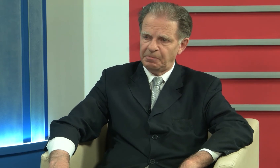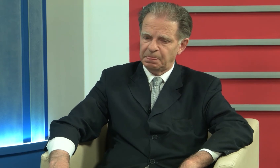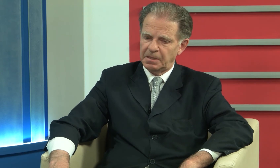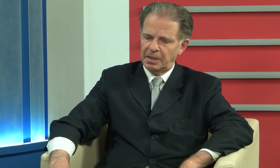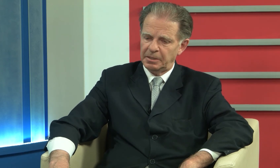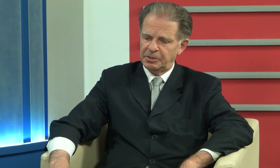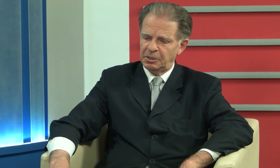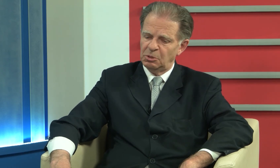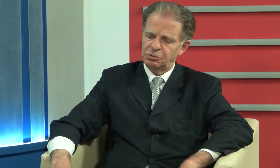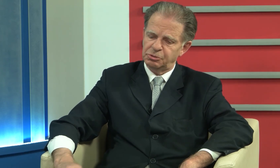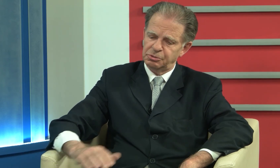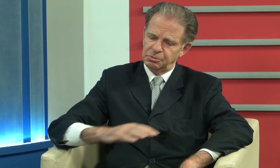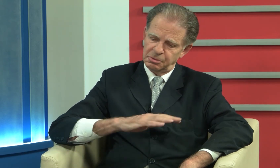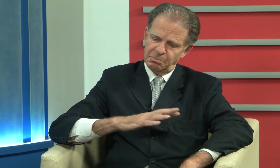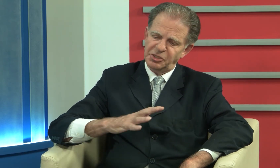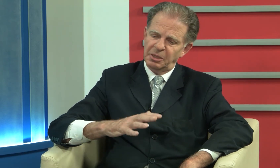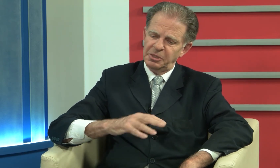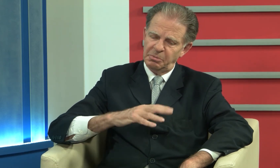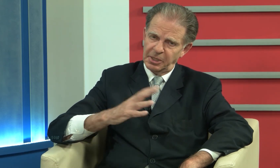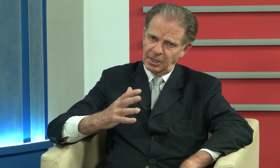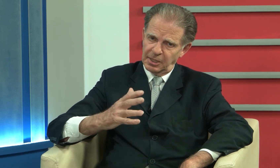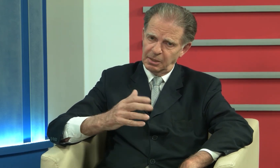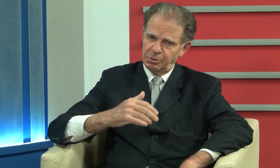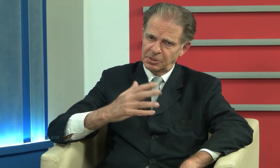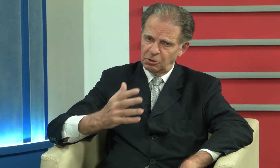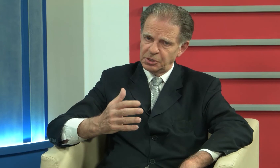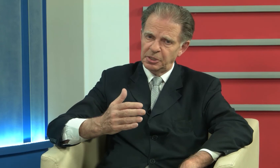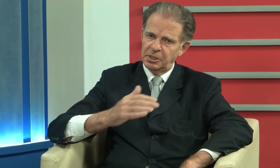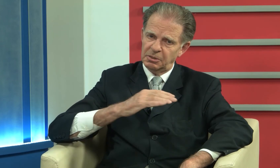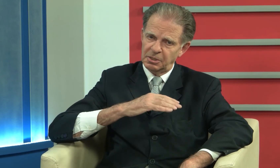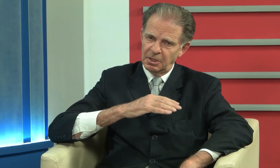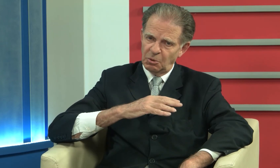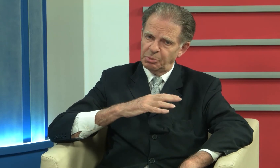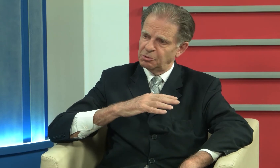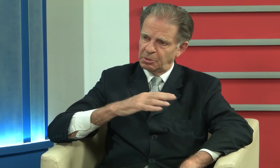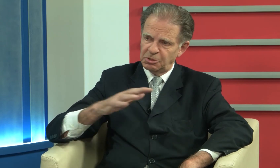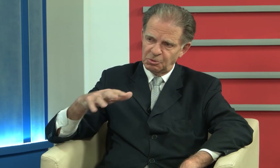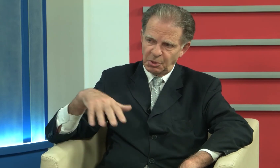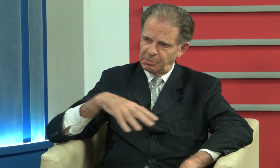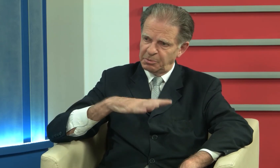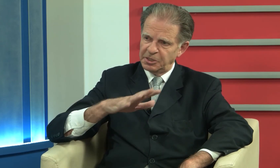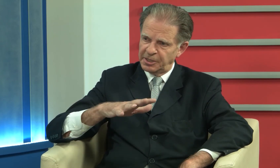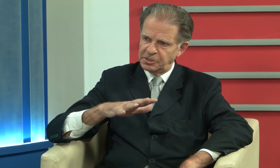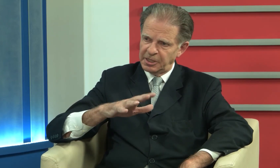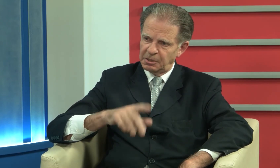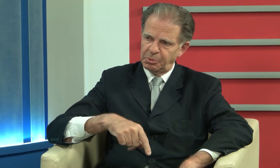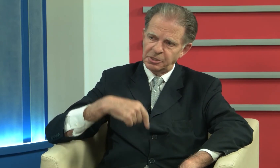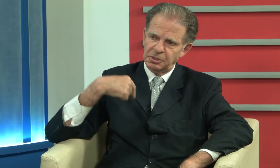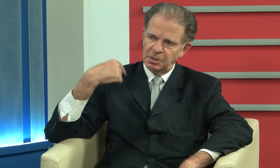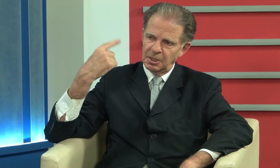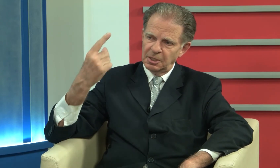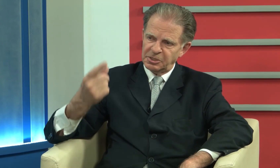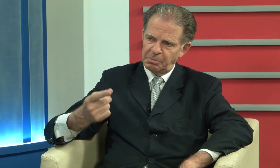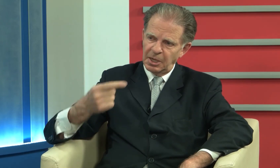Tenemos, básicamente, para que la población lo entienda, un pronunciamiento de un juez de primera instancia que